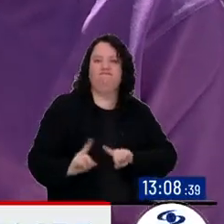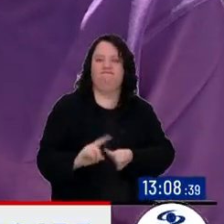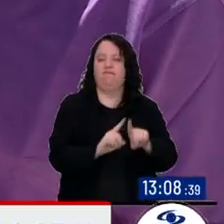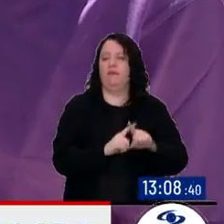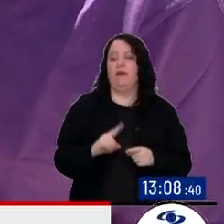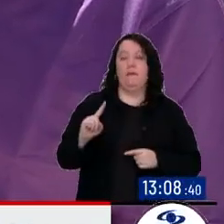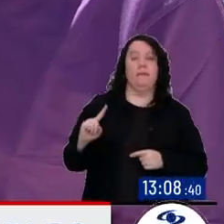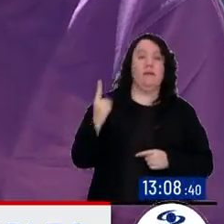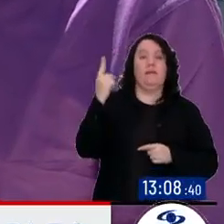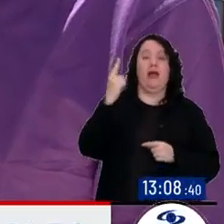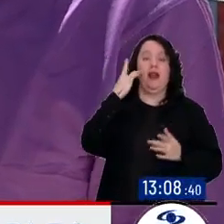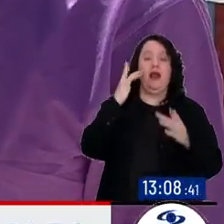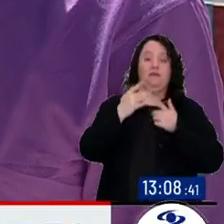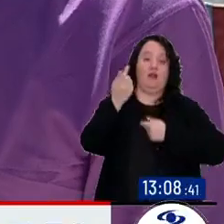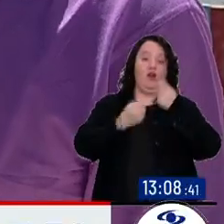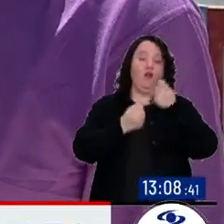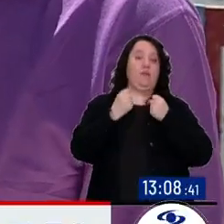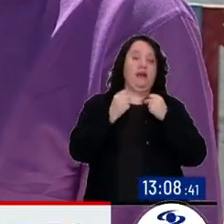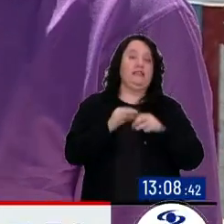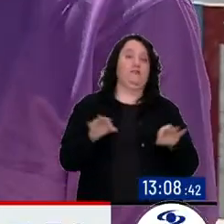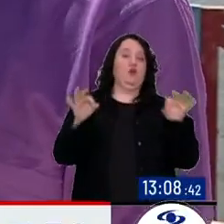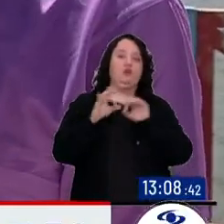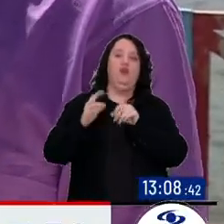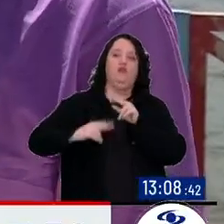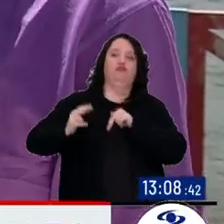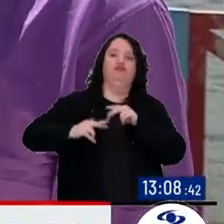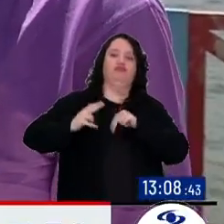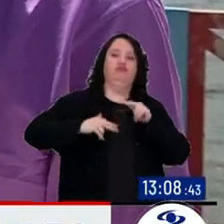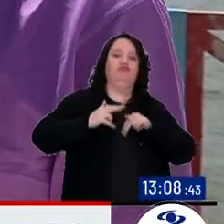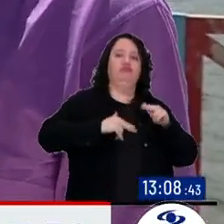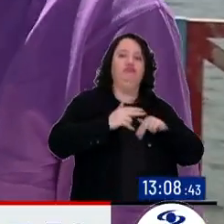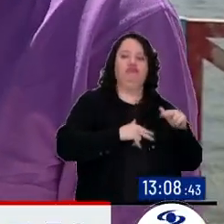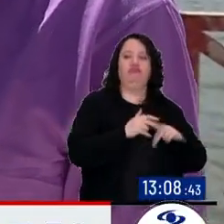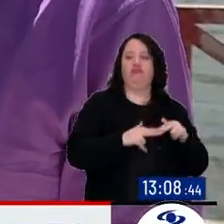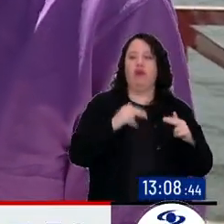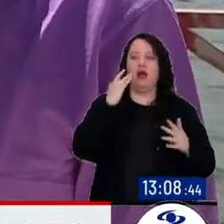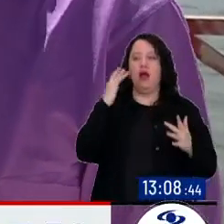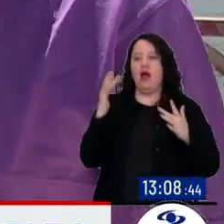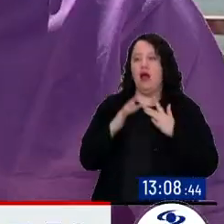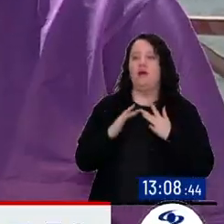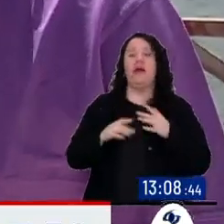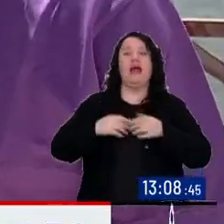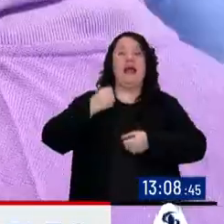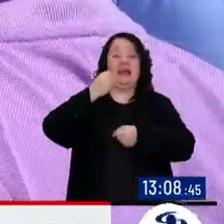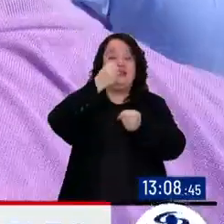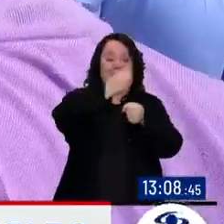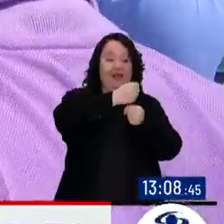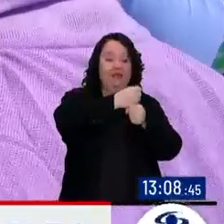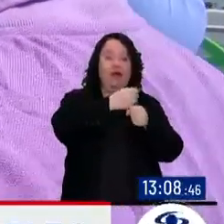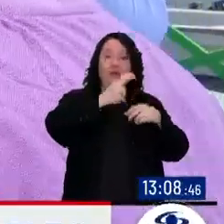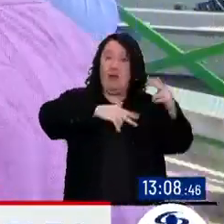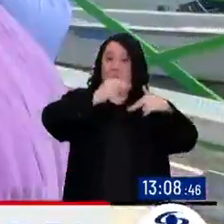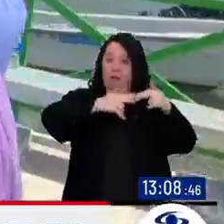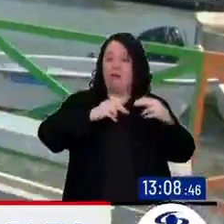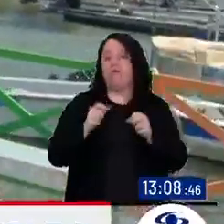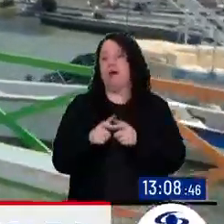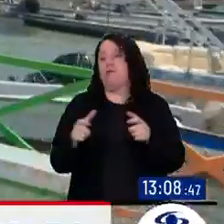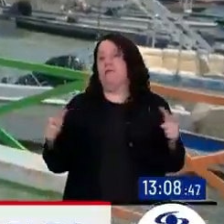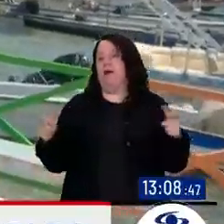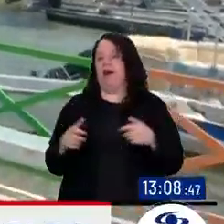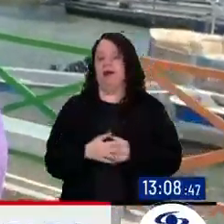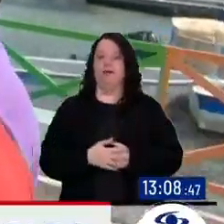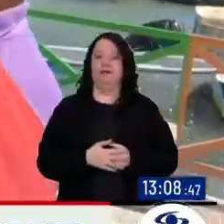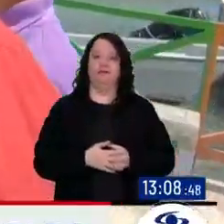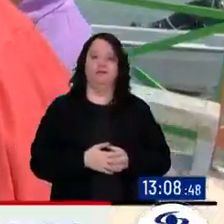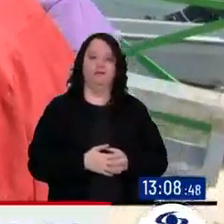primer renglón de la economía en cualquier parte del mundo es la construcción. Si generamos, empleo con construcción, generamos más trabajo para la gente. Y